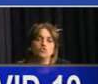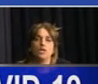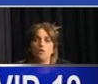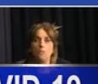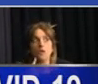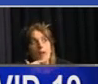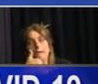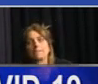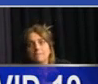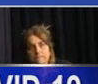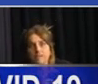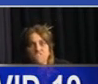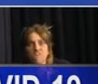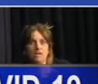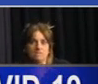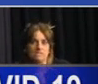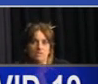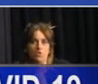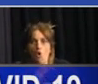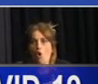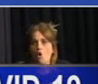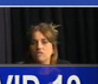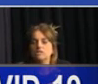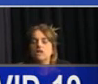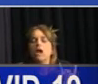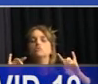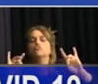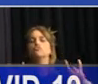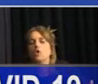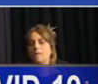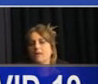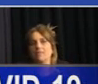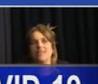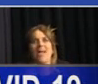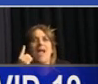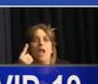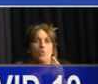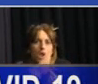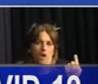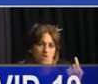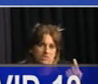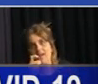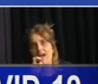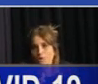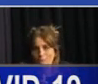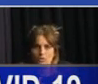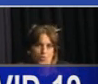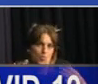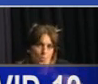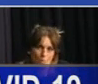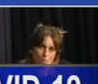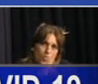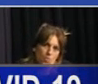presencialidad se va a implementar sólo en casos excepcionales por la naturaleza del servicio y después